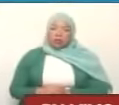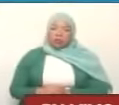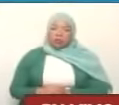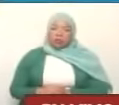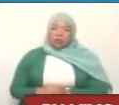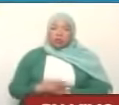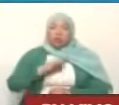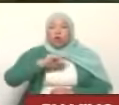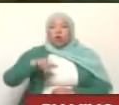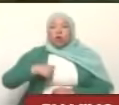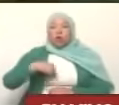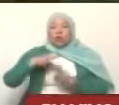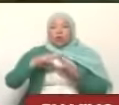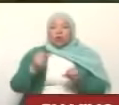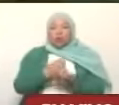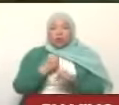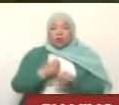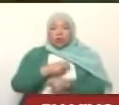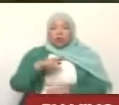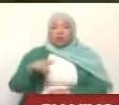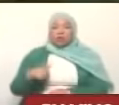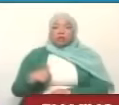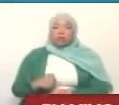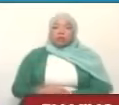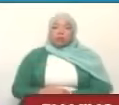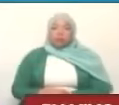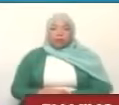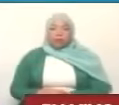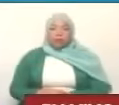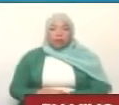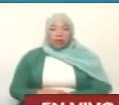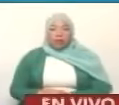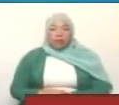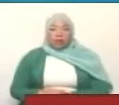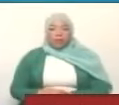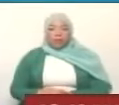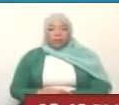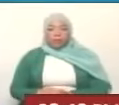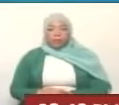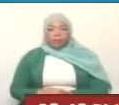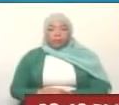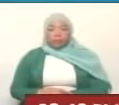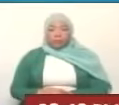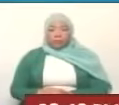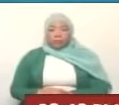digo somos, digo soy. Y